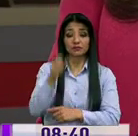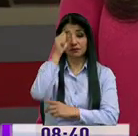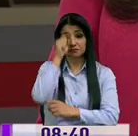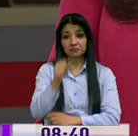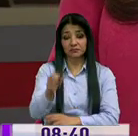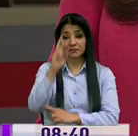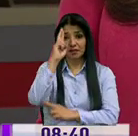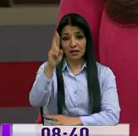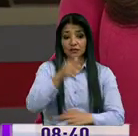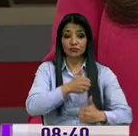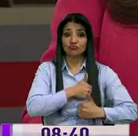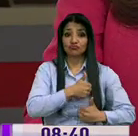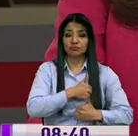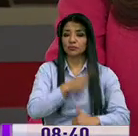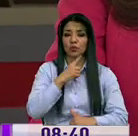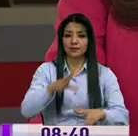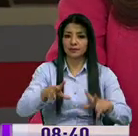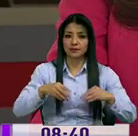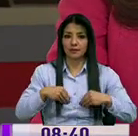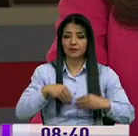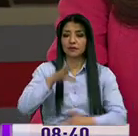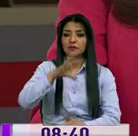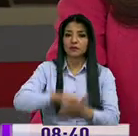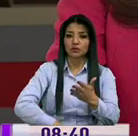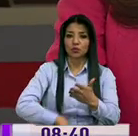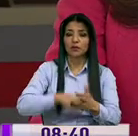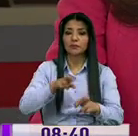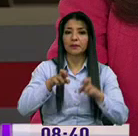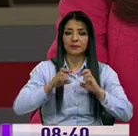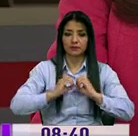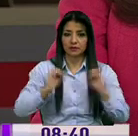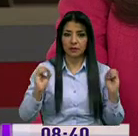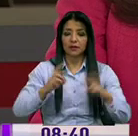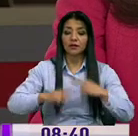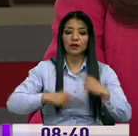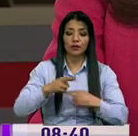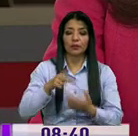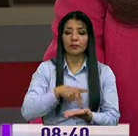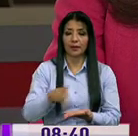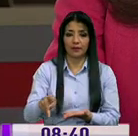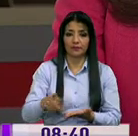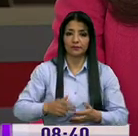de las Fuerzas Armadas por supuestos descuentos indebidos en los roles de pago.